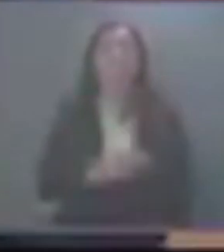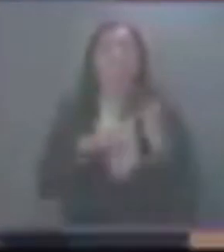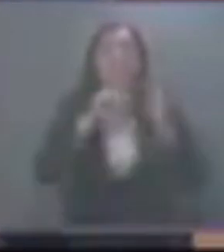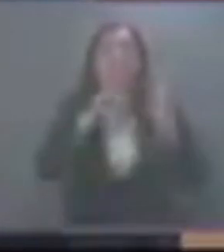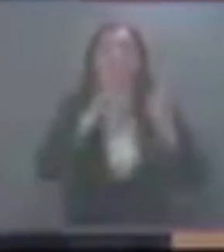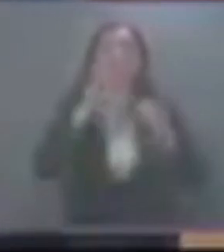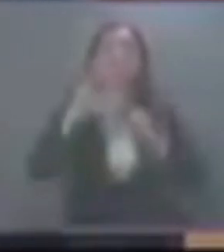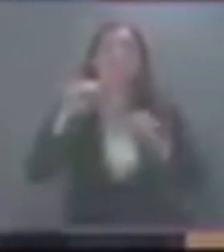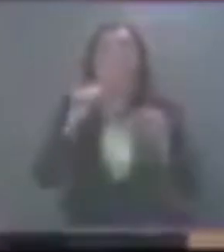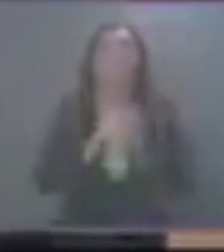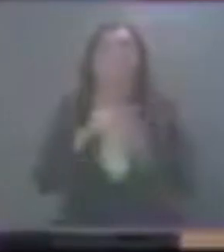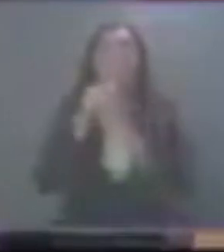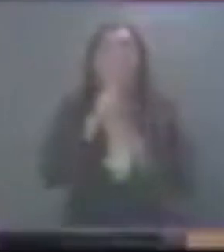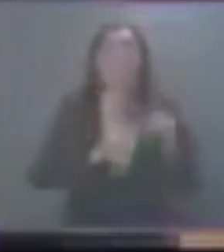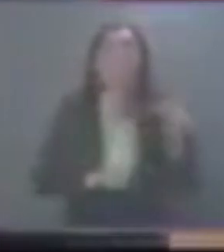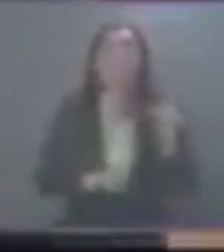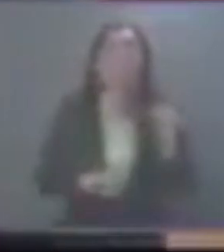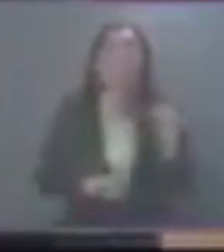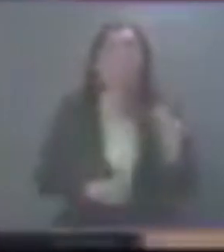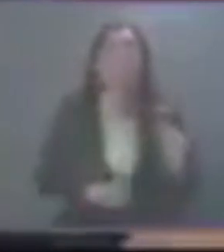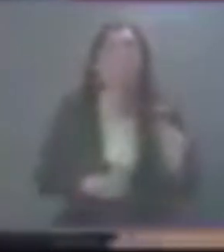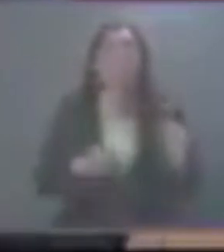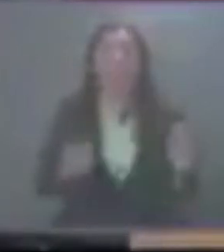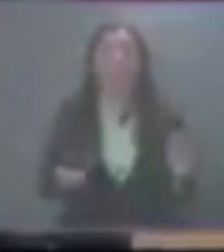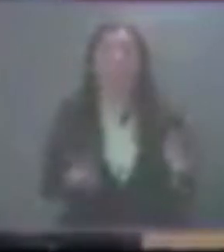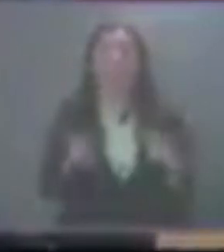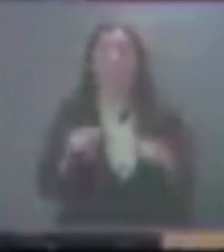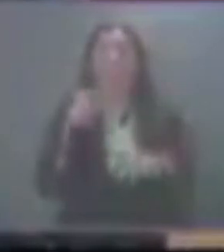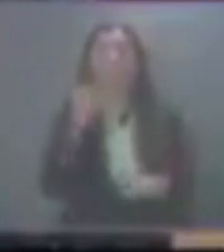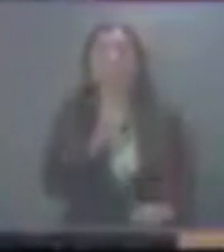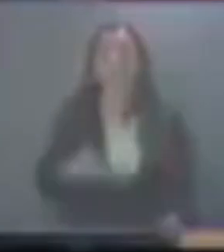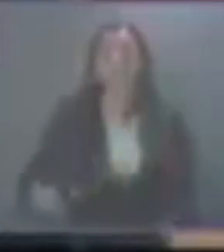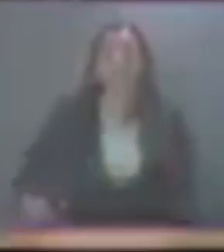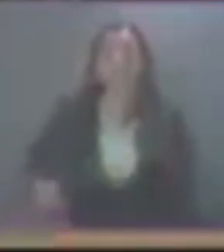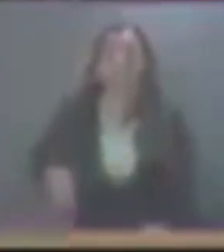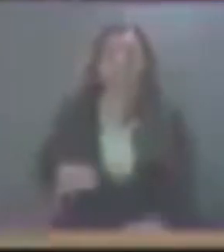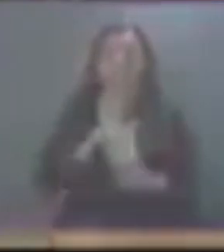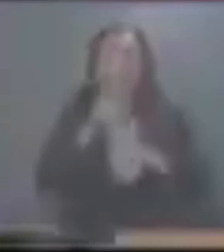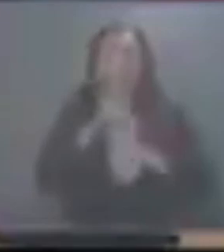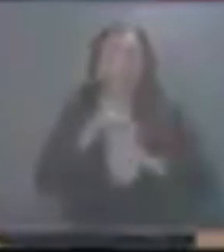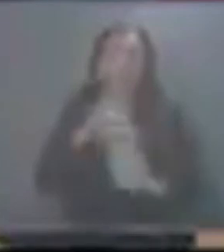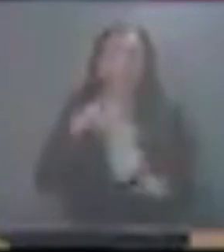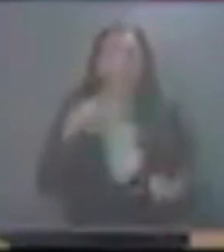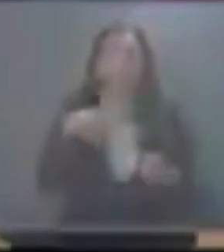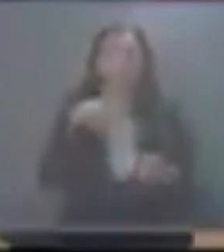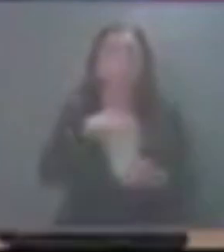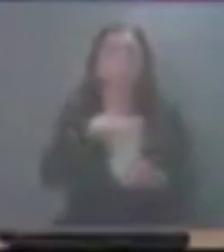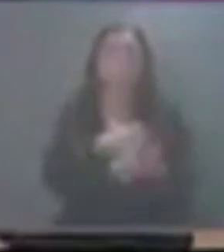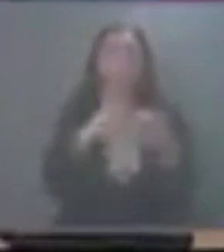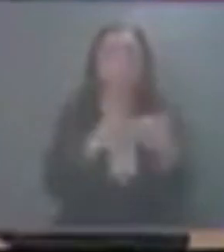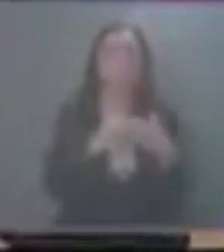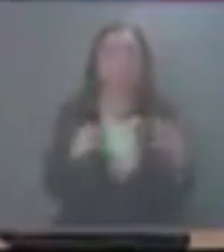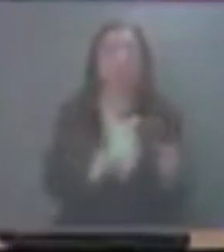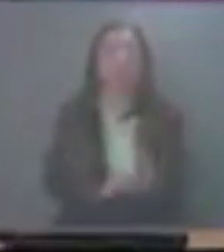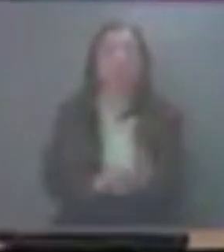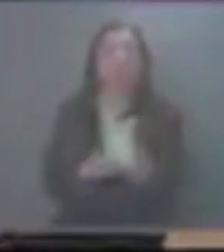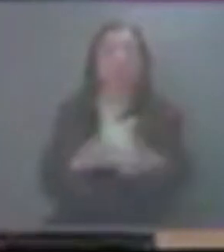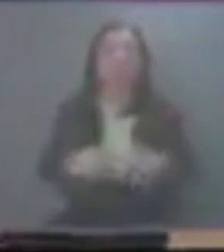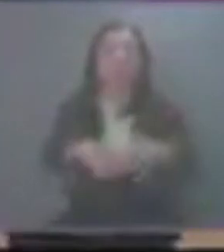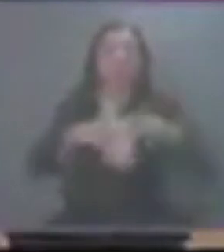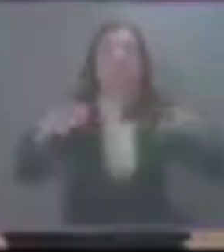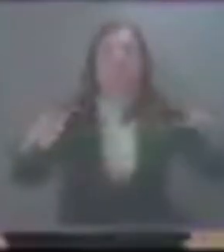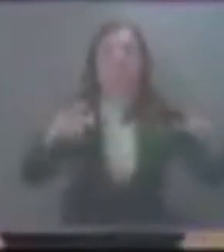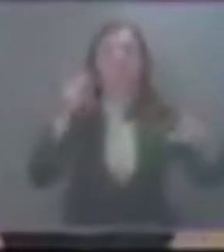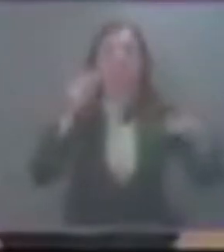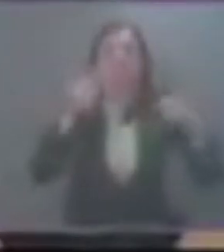850 mil votos en la última elección presidencial y la bancada mayoritaria de esta asamblea legislativa